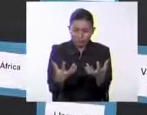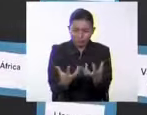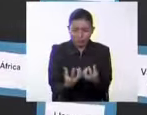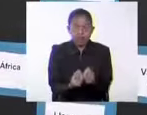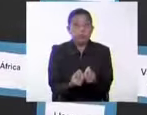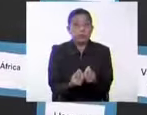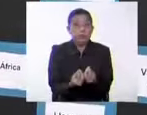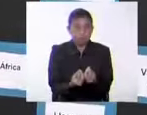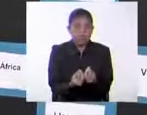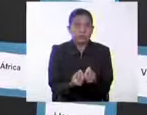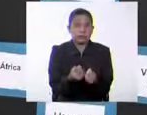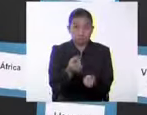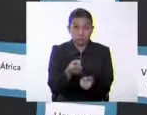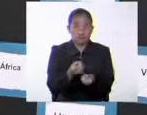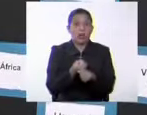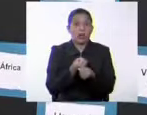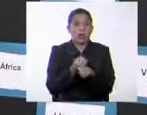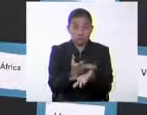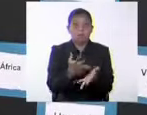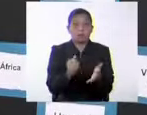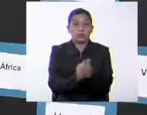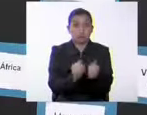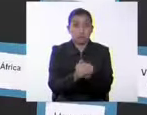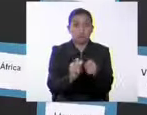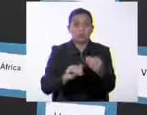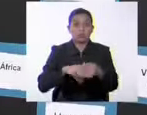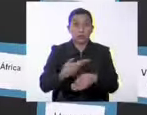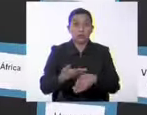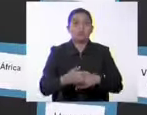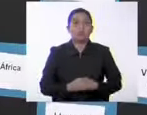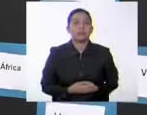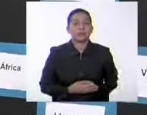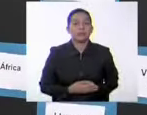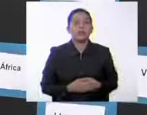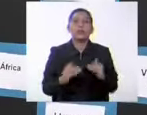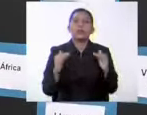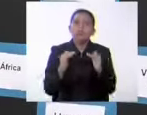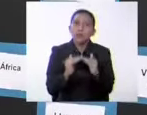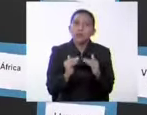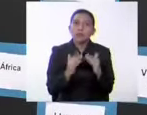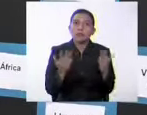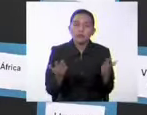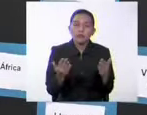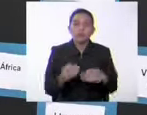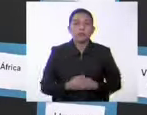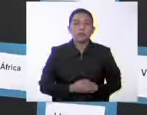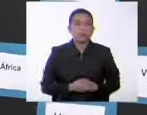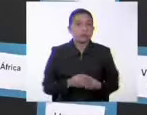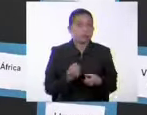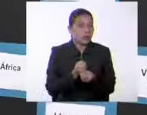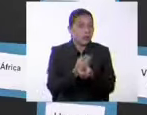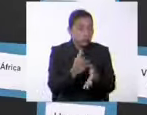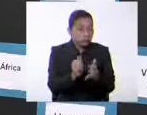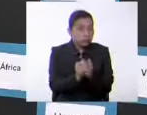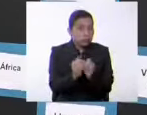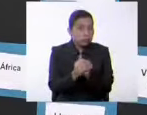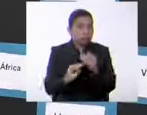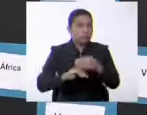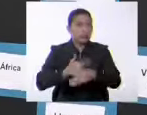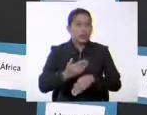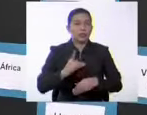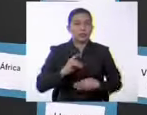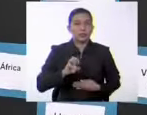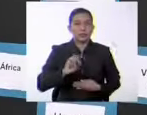consecuencia. Eso, ¿verdad?, de la salud nos lleva también a hablar de una consecuencia demográfica. Esto quiere decir